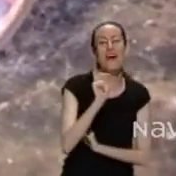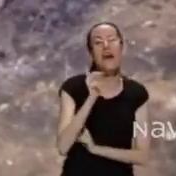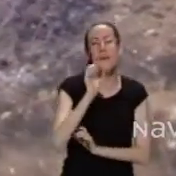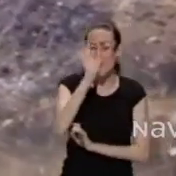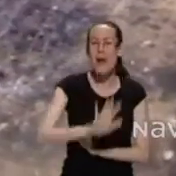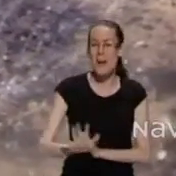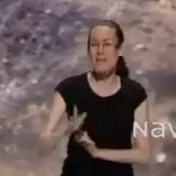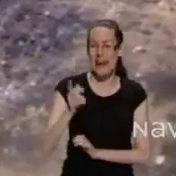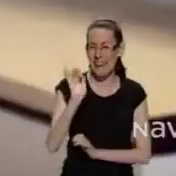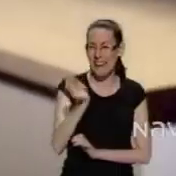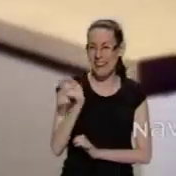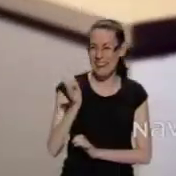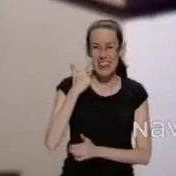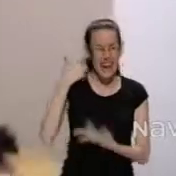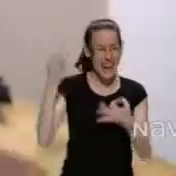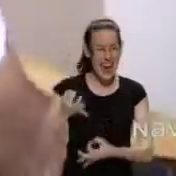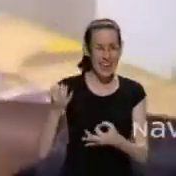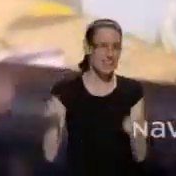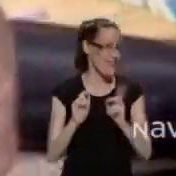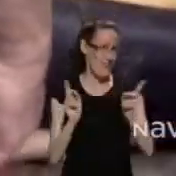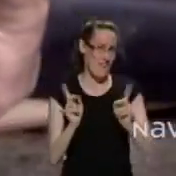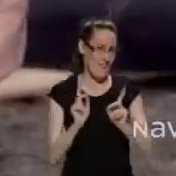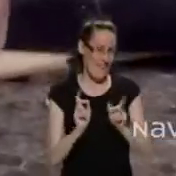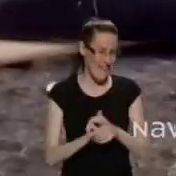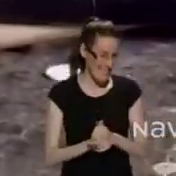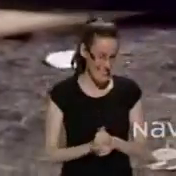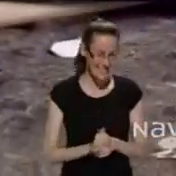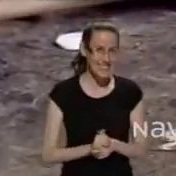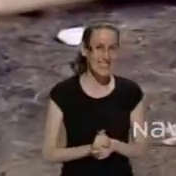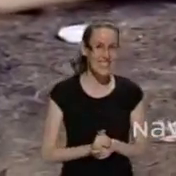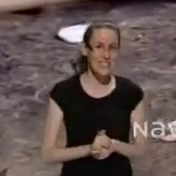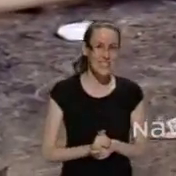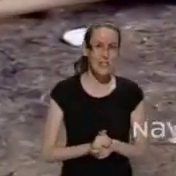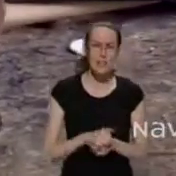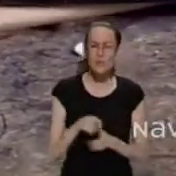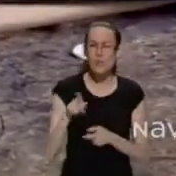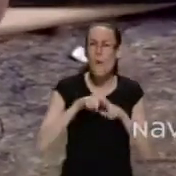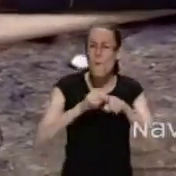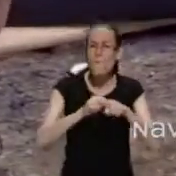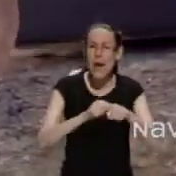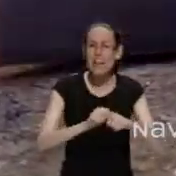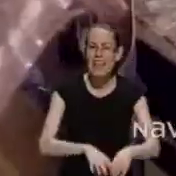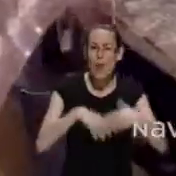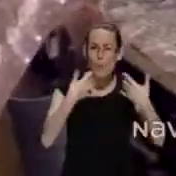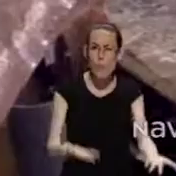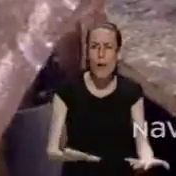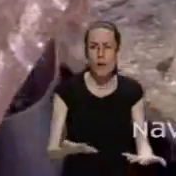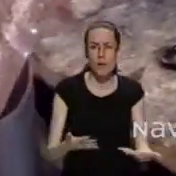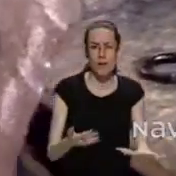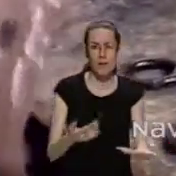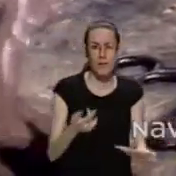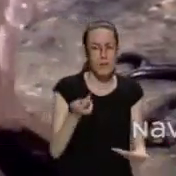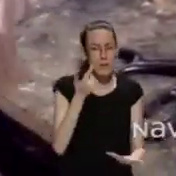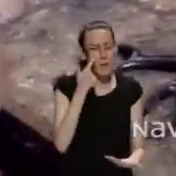pensando que son auténticos. Auténticos, digo, no, no, que sé. ¿Que son de qué? Porque me imagino que lleva mucho trabajo por